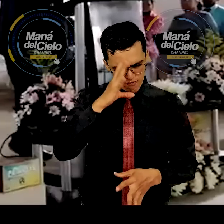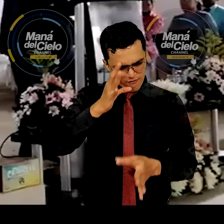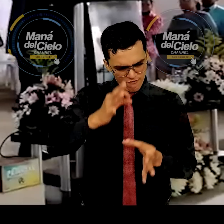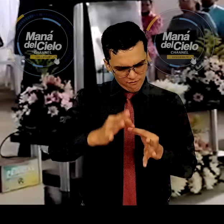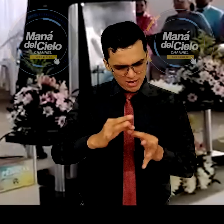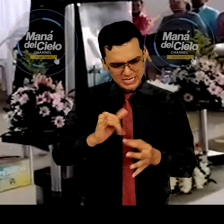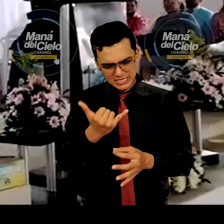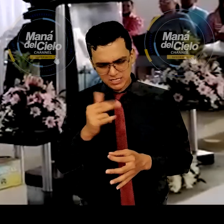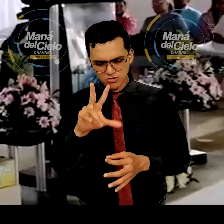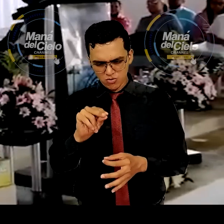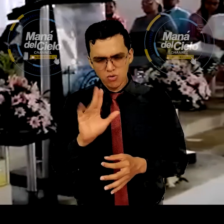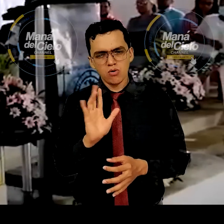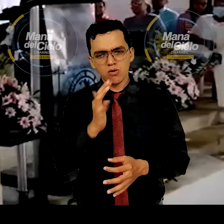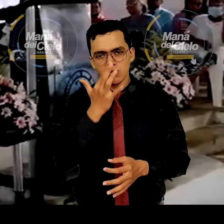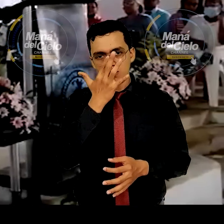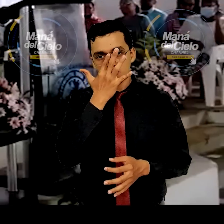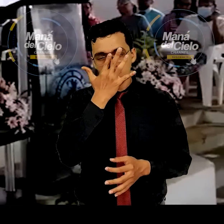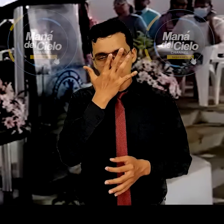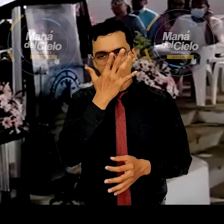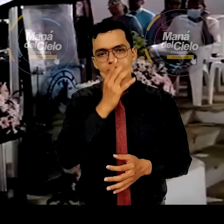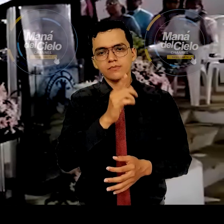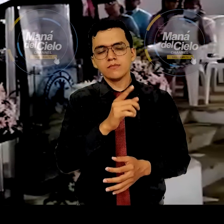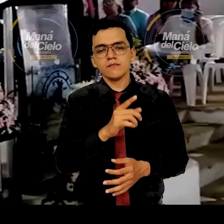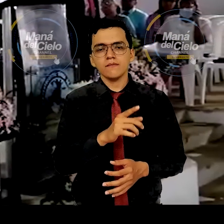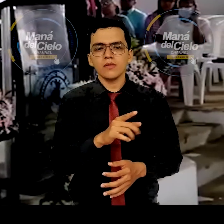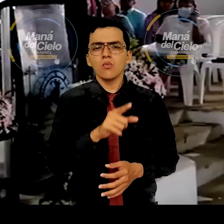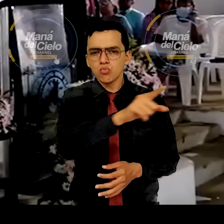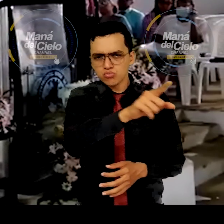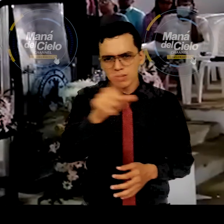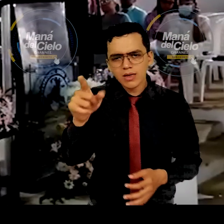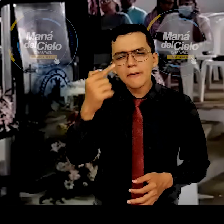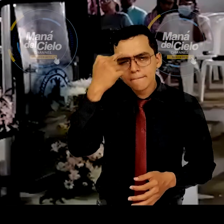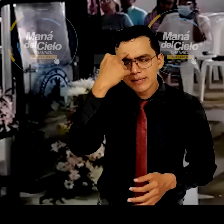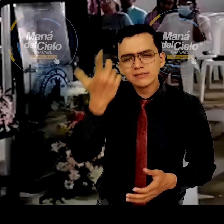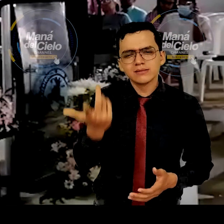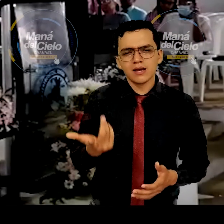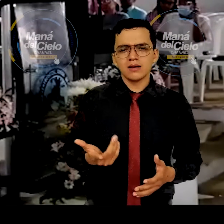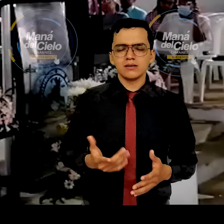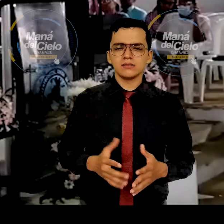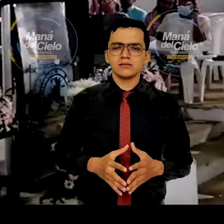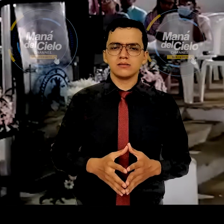Porque aquí todos tenemos que enfrentarnos a lo mismo, no es usted solamente, yo también.